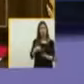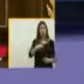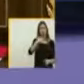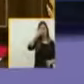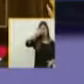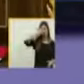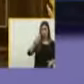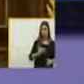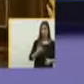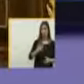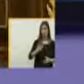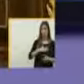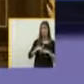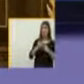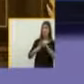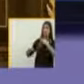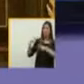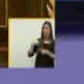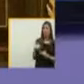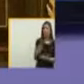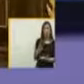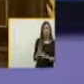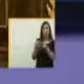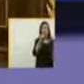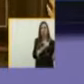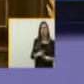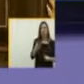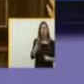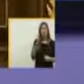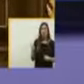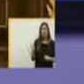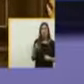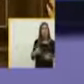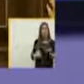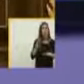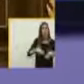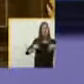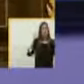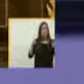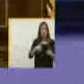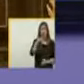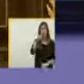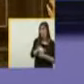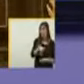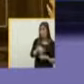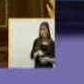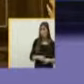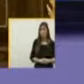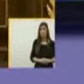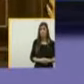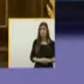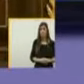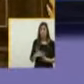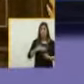Que ten que haber coherencia entre os programas sociais e os programas económicos, claro. Porque os programas sociais se sustentan